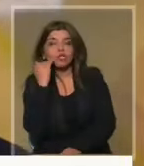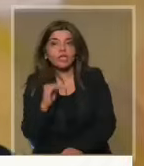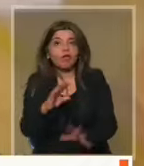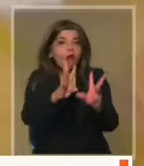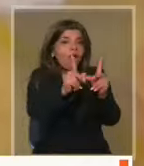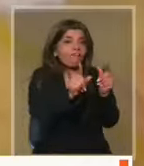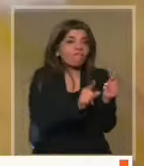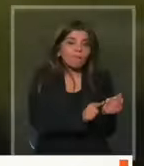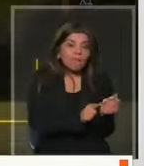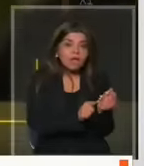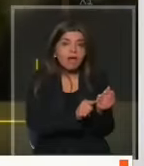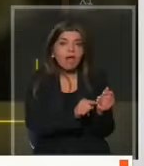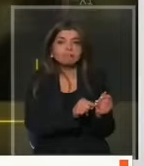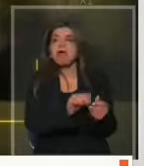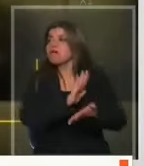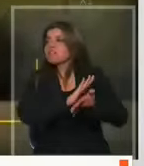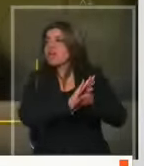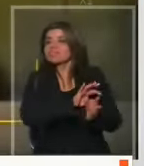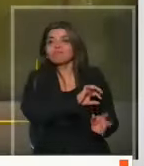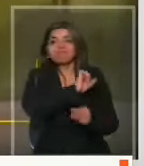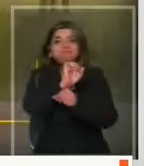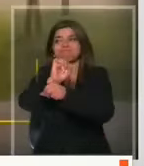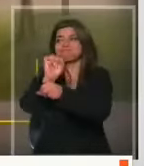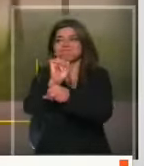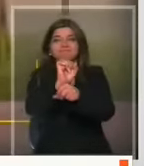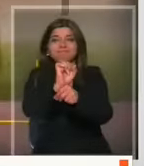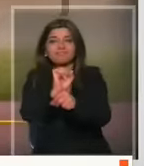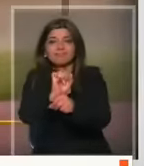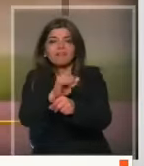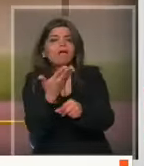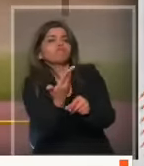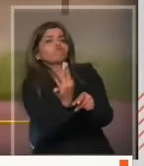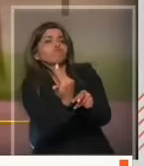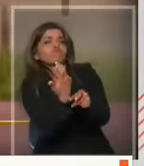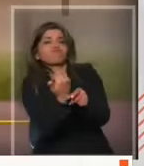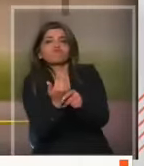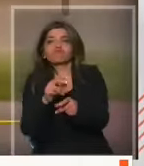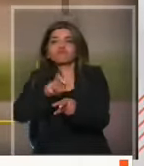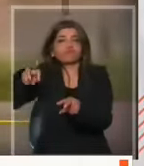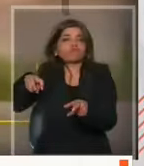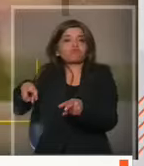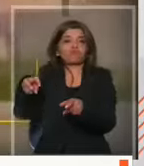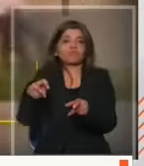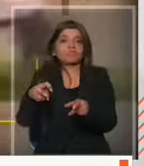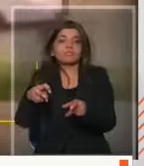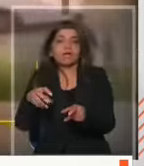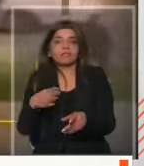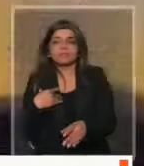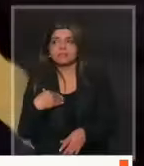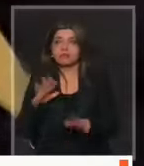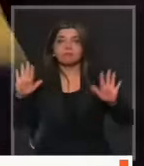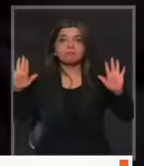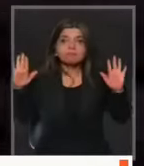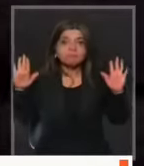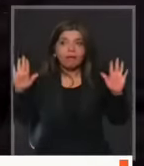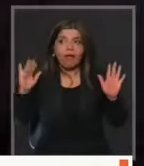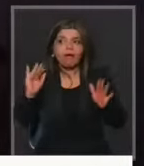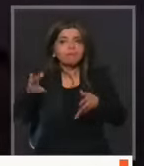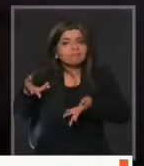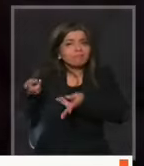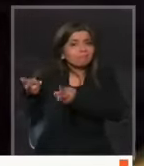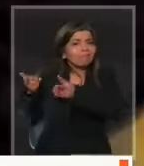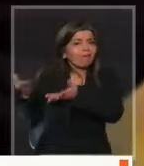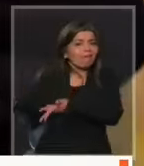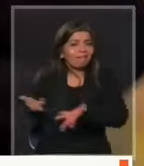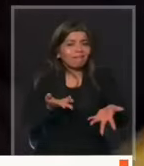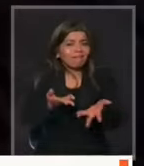de algo, de alguna fiesta o de algo. Los bajaron y los dejaron ahí en la calle. La persona salió asustada, incluso levantó las manos. O sea, salió así, hizo